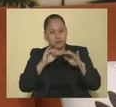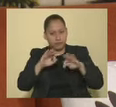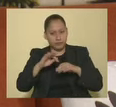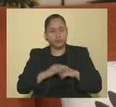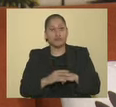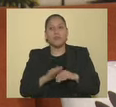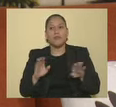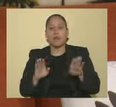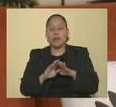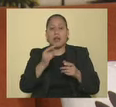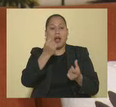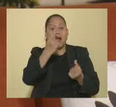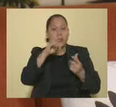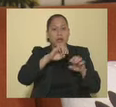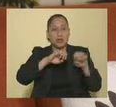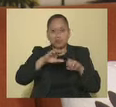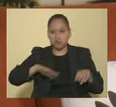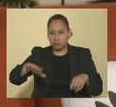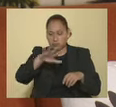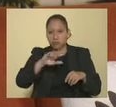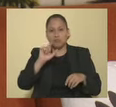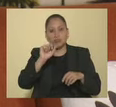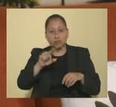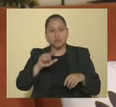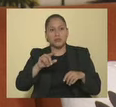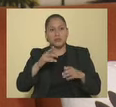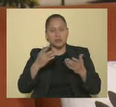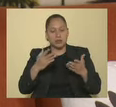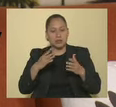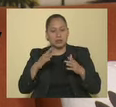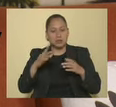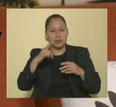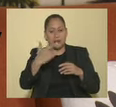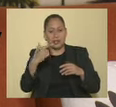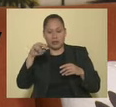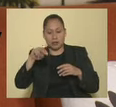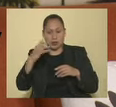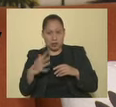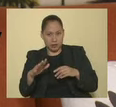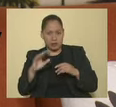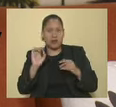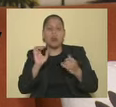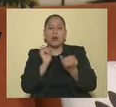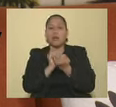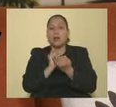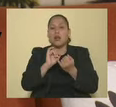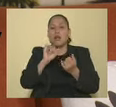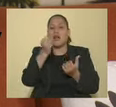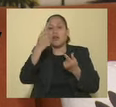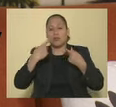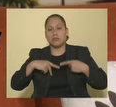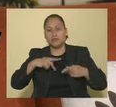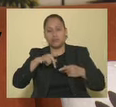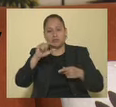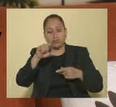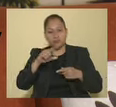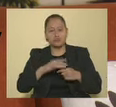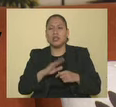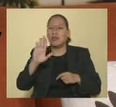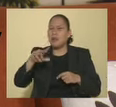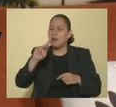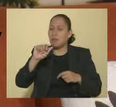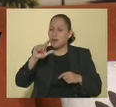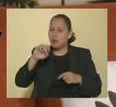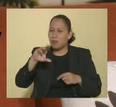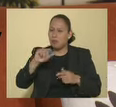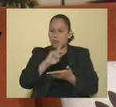Ya sea en alguna de las empresas del corporativo, de nuestro corporativo, GN10, o con alguno de nuestros clientes. Oye, Paloma, ¿y qué